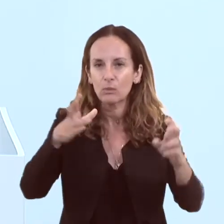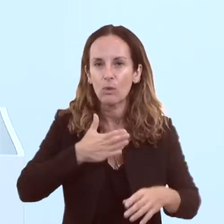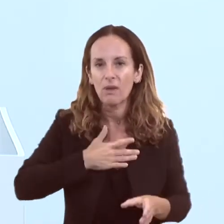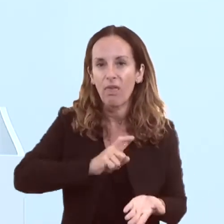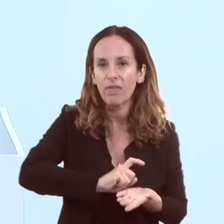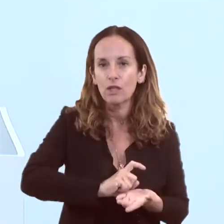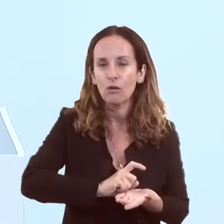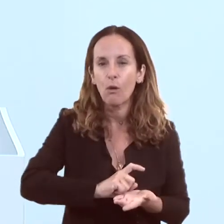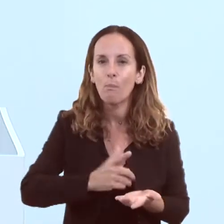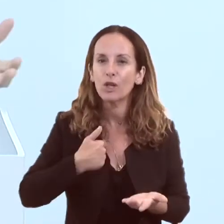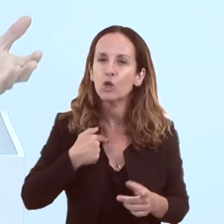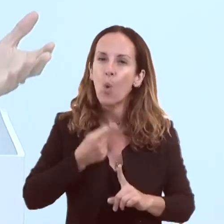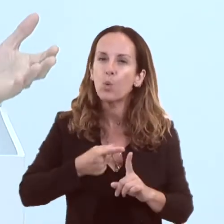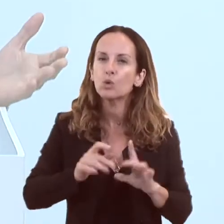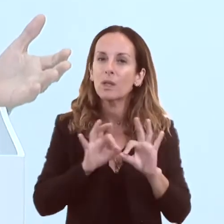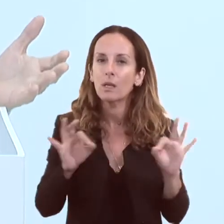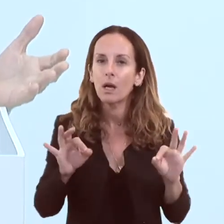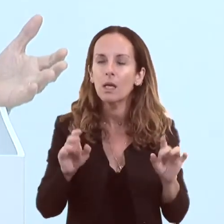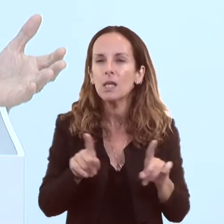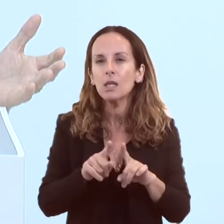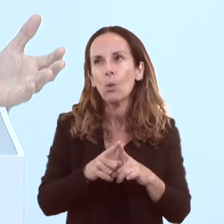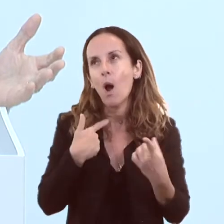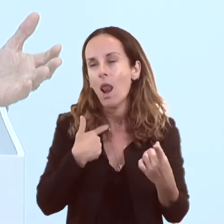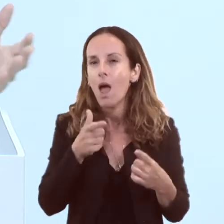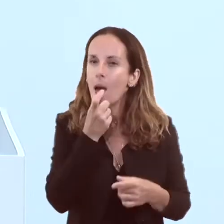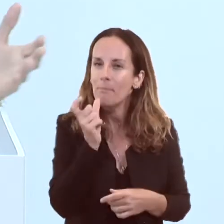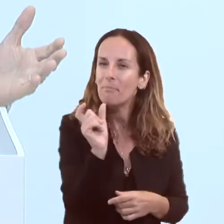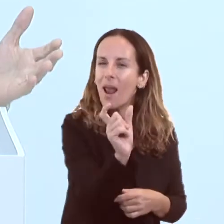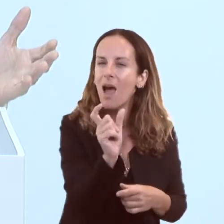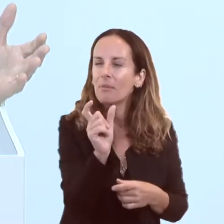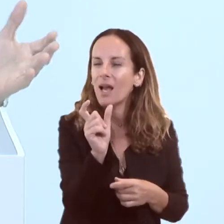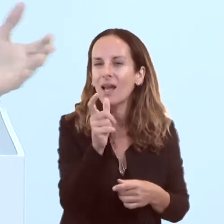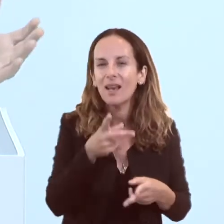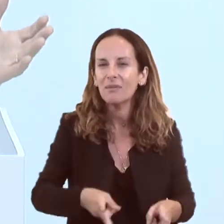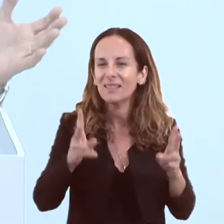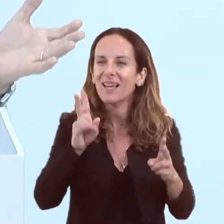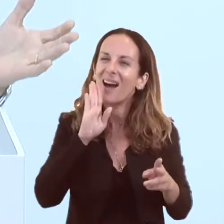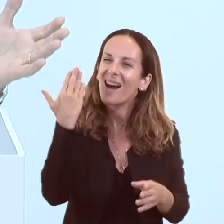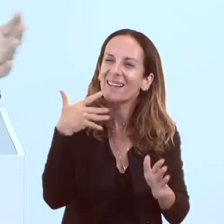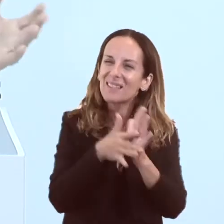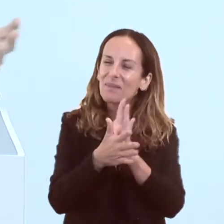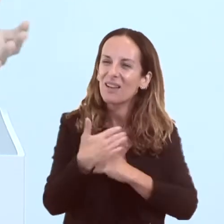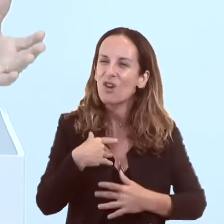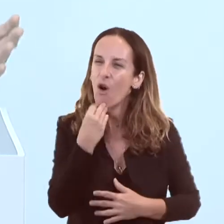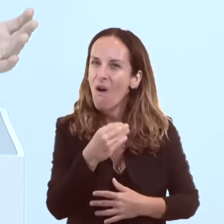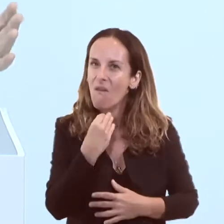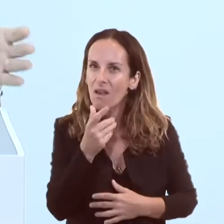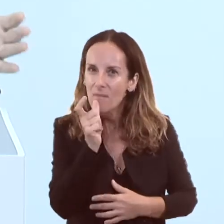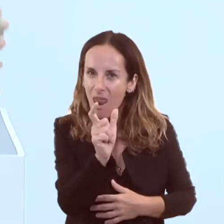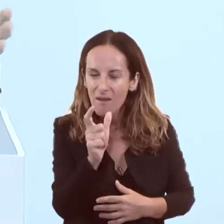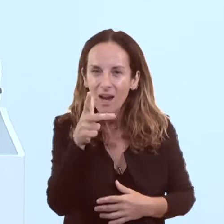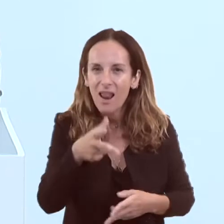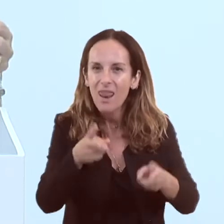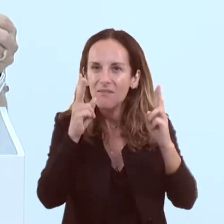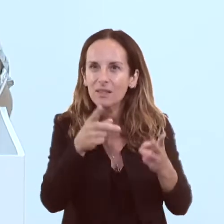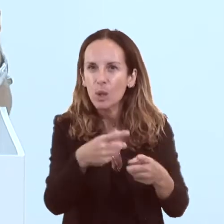uso humilde que no esté condicional devolverle a la palabra su misterio Por decirlo así relacionada con la música sino un momento la palabra la libertad puede